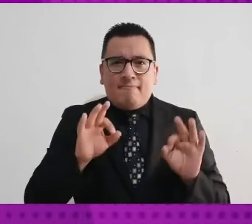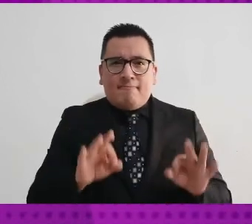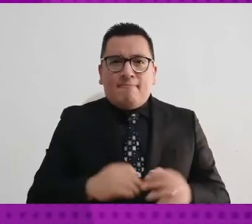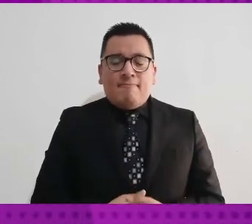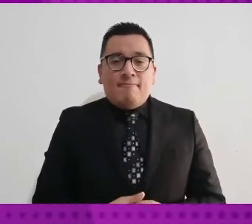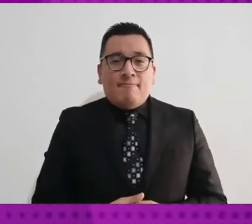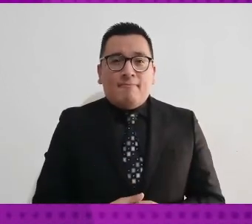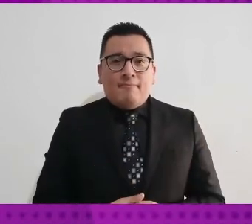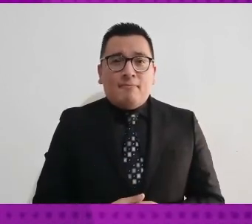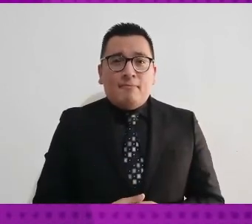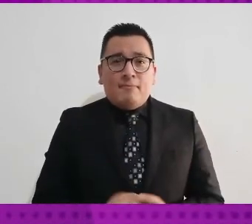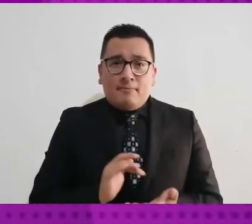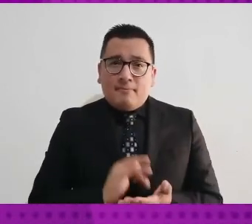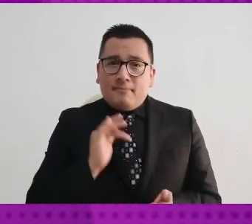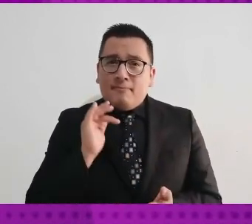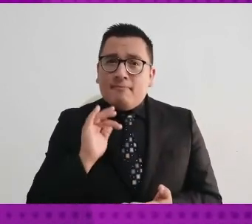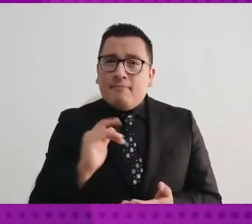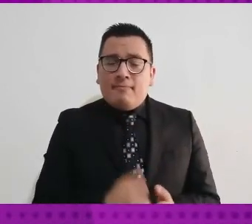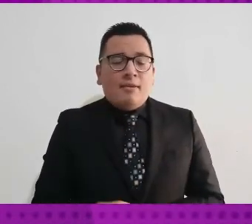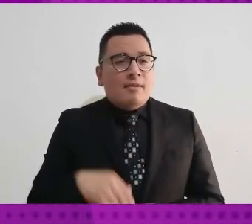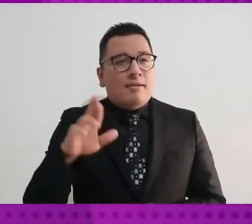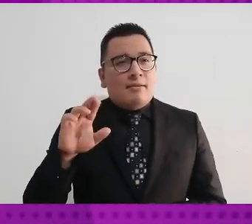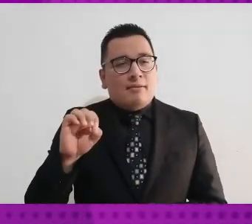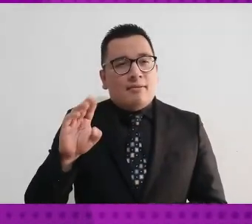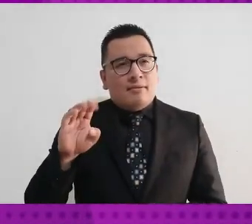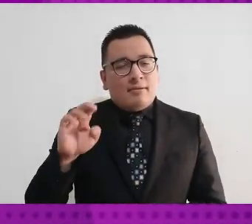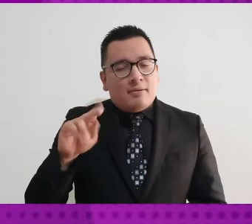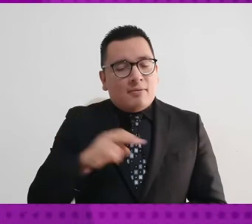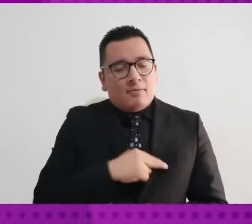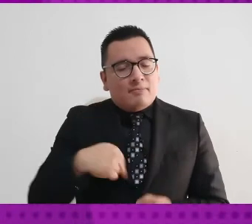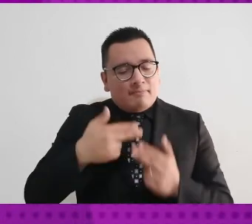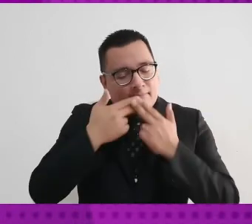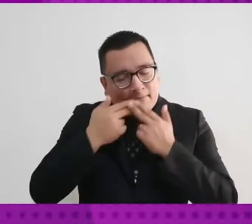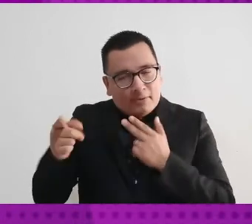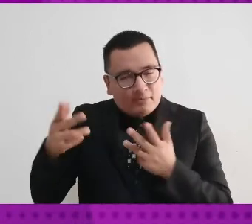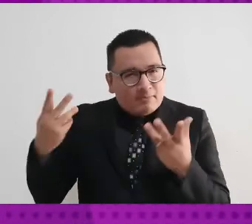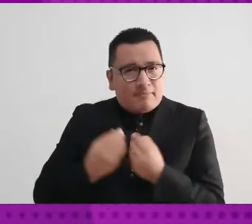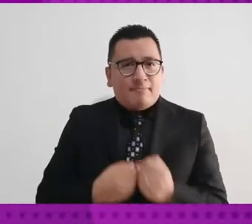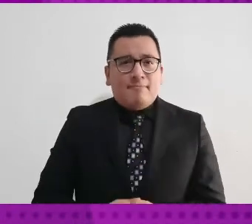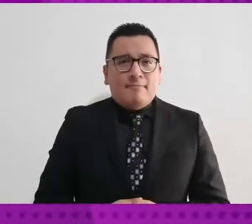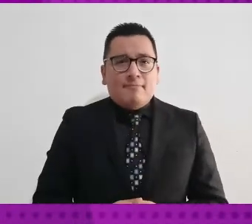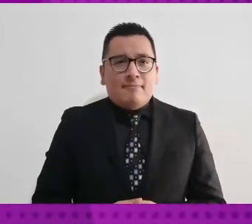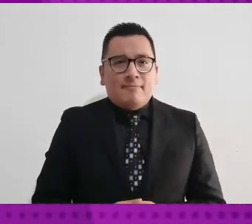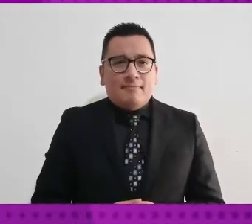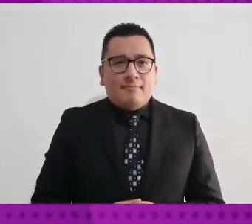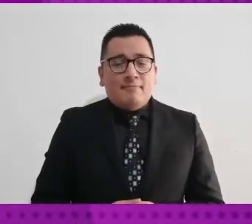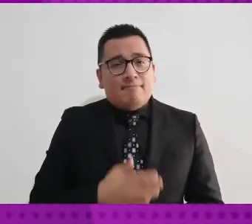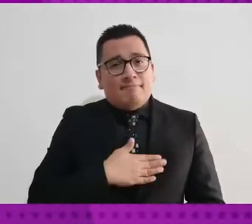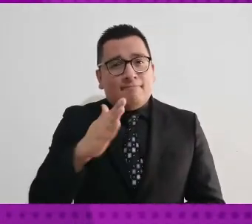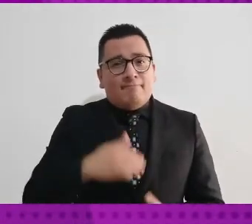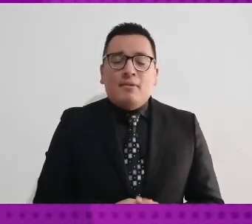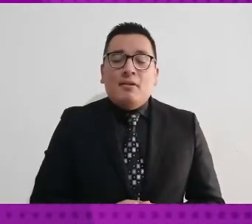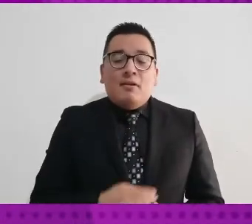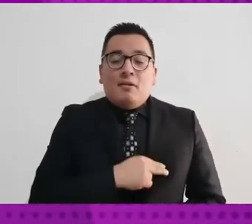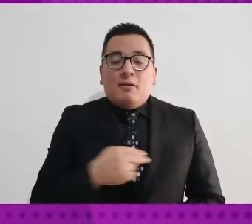democrático fortalecido. Muchísimas gracias, Roberto. Apreciamos mucho que nos hayas acompañado. Y pues